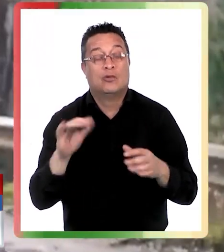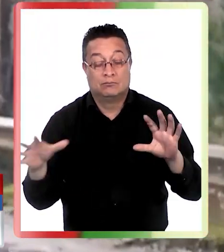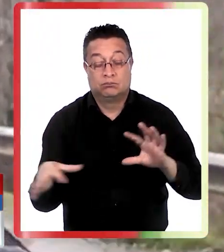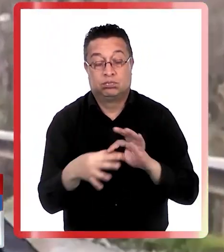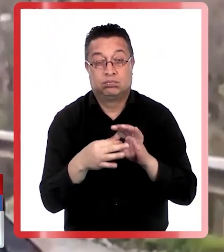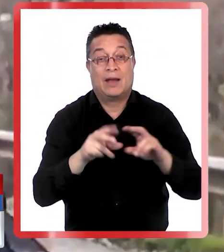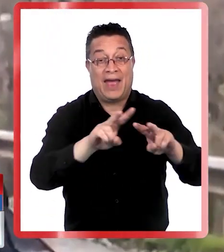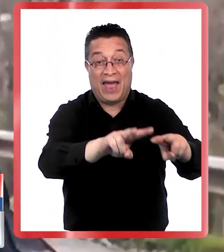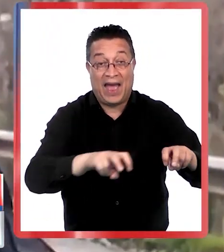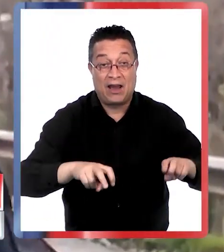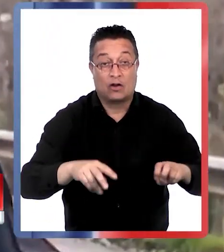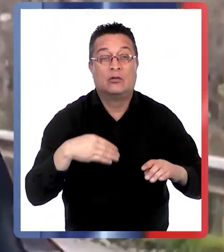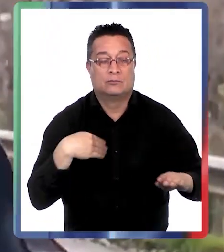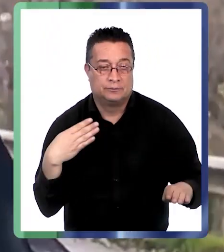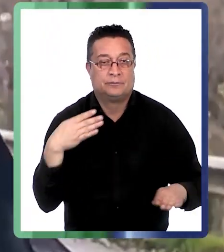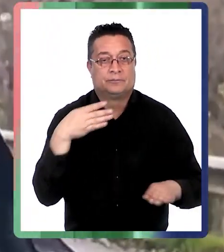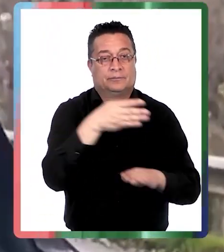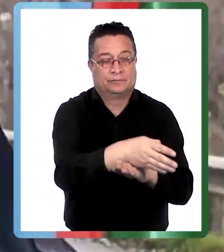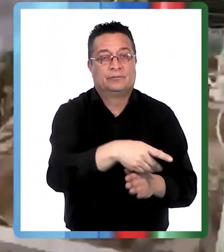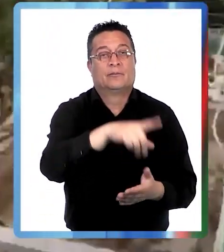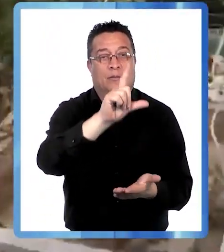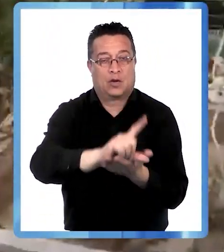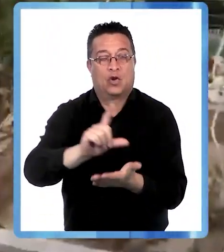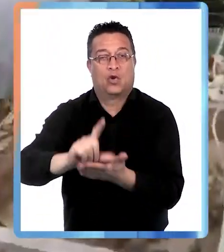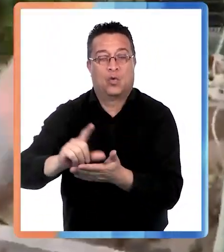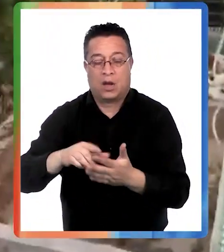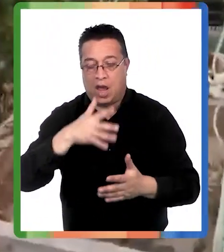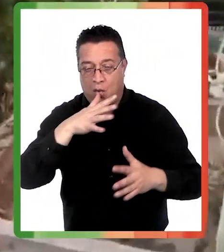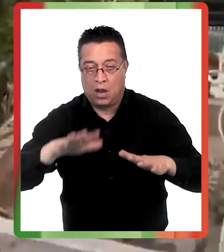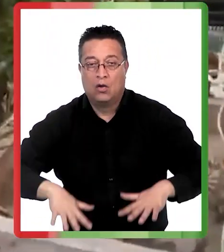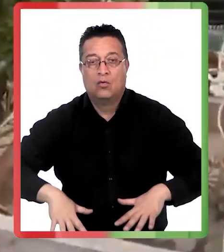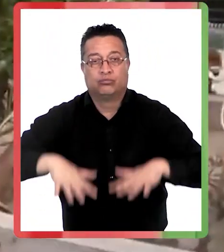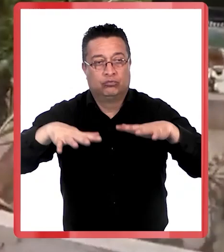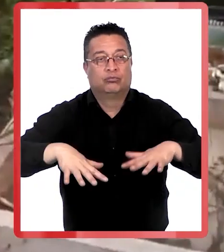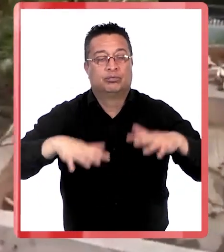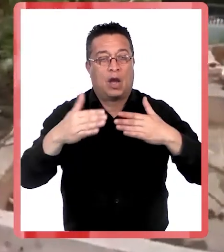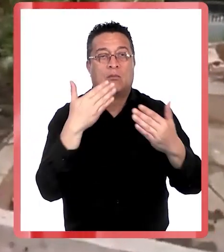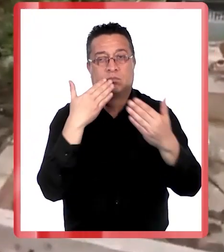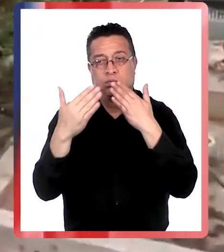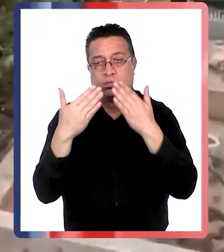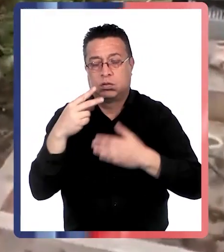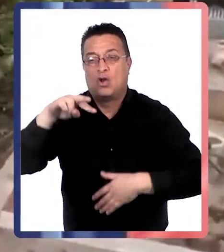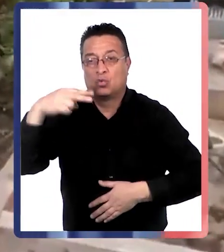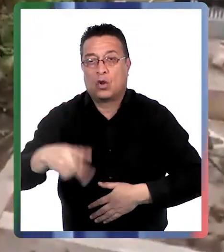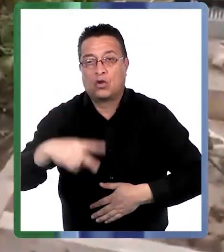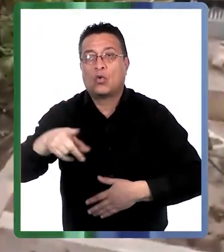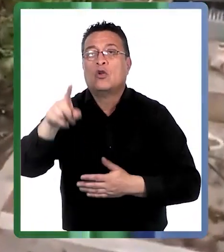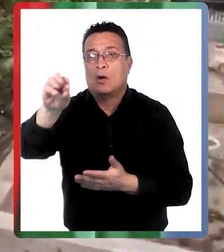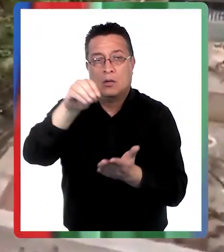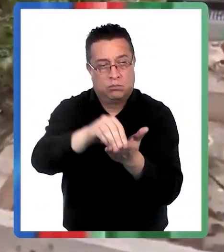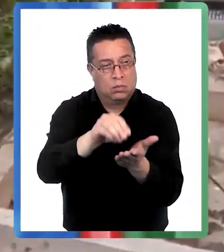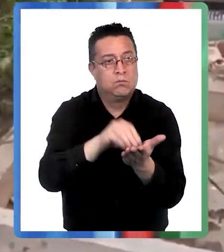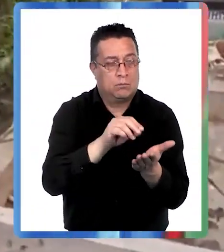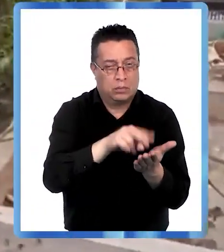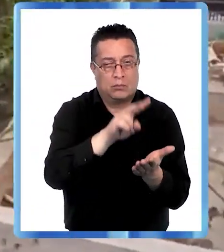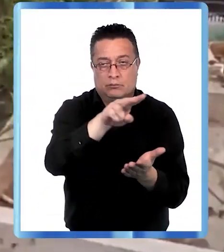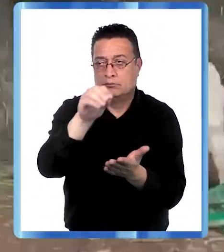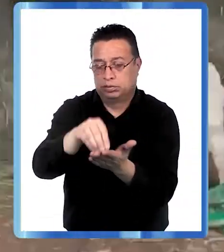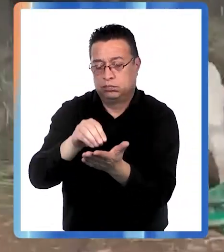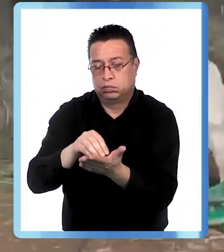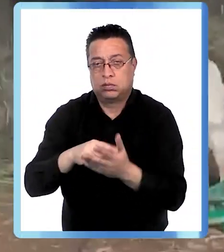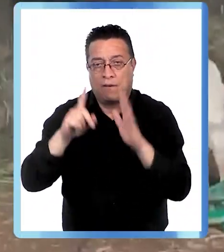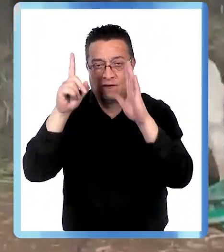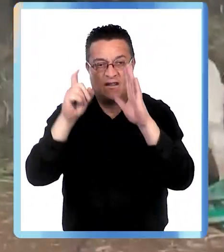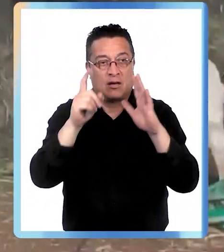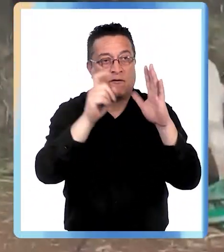agro van a acudir a los sectores eh inundados para conversar con los propietarios y Tomar nota eh y